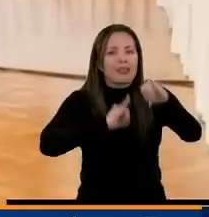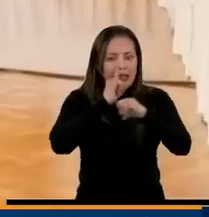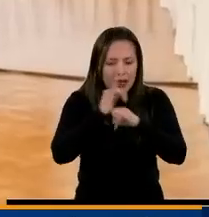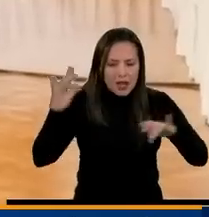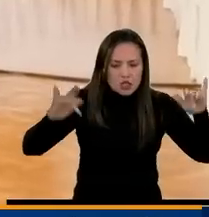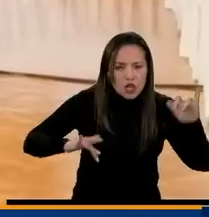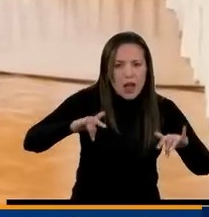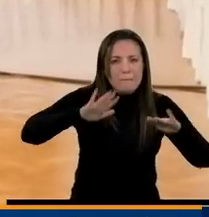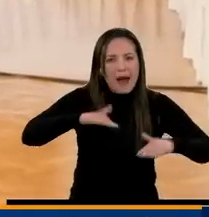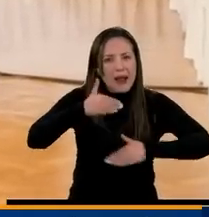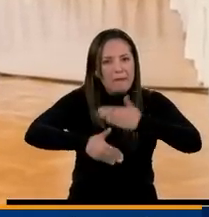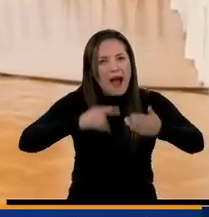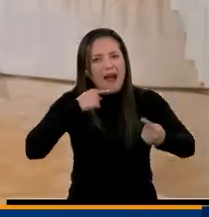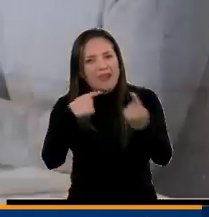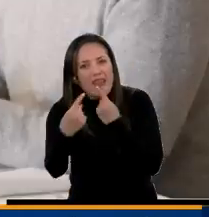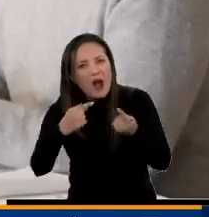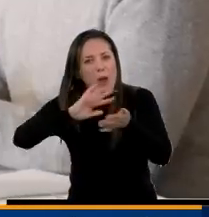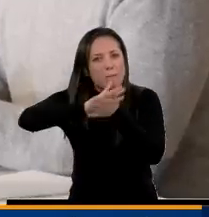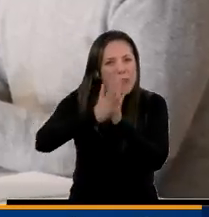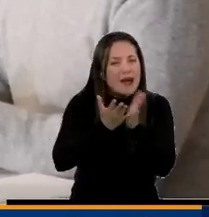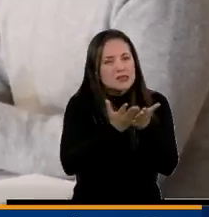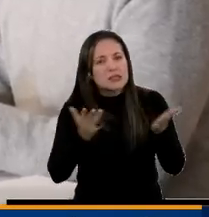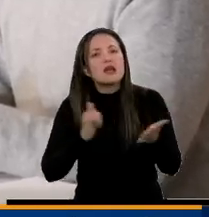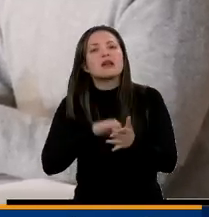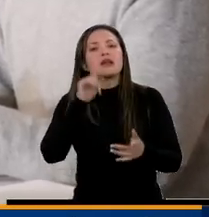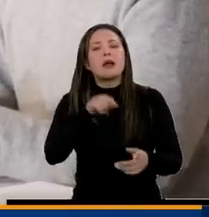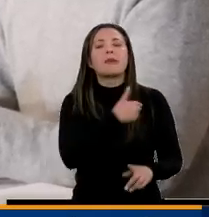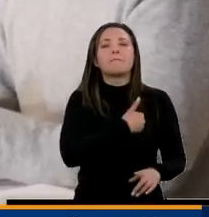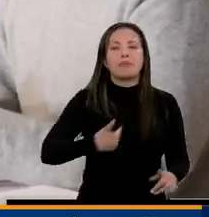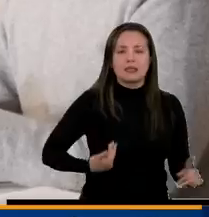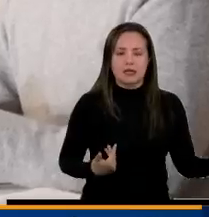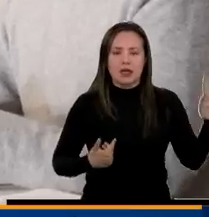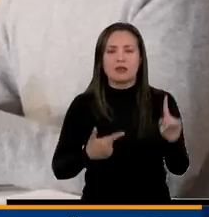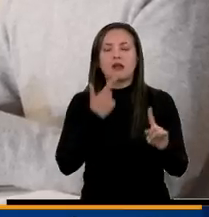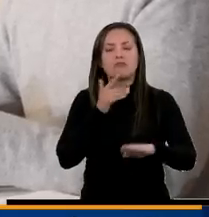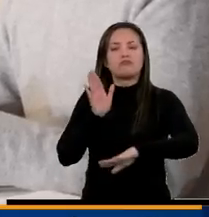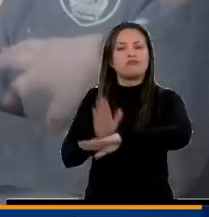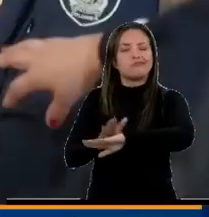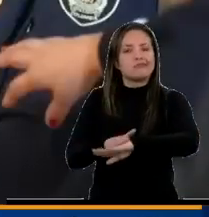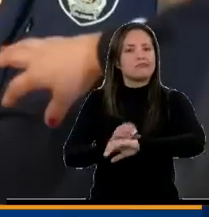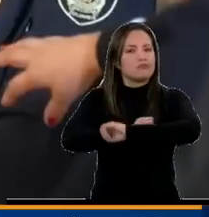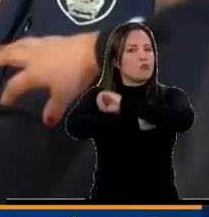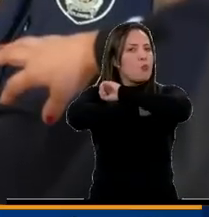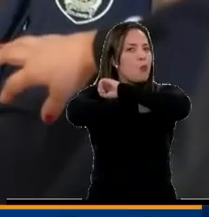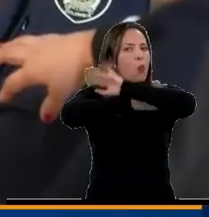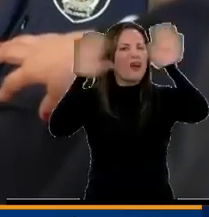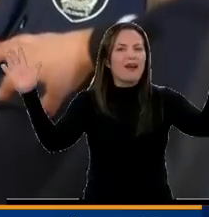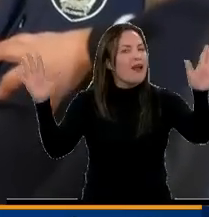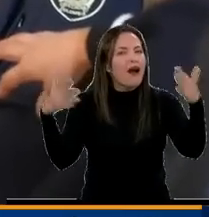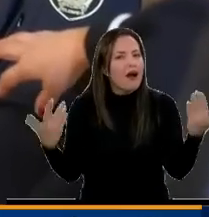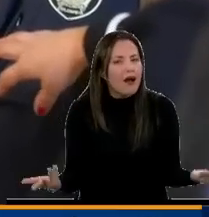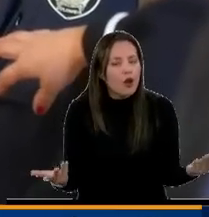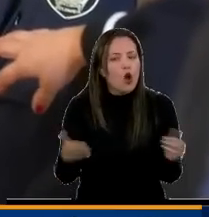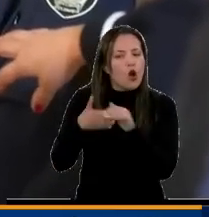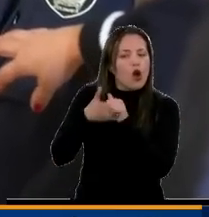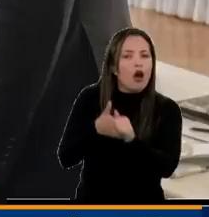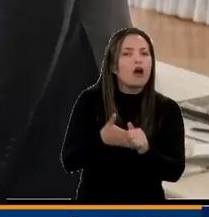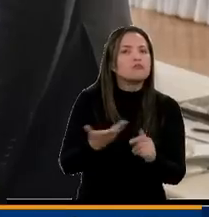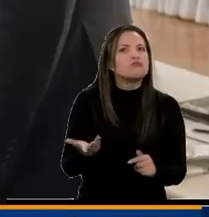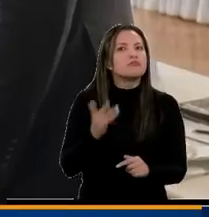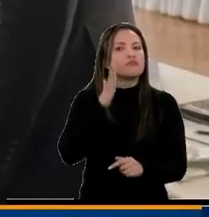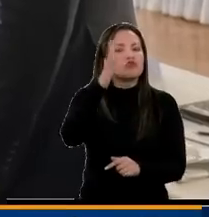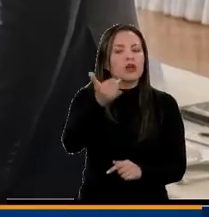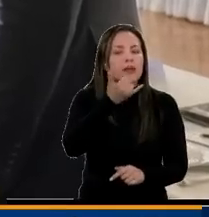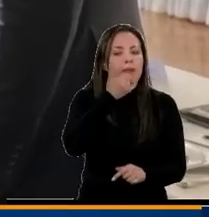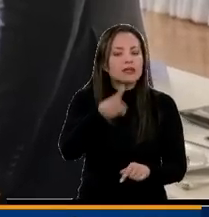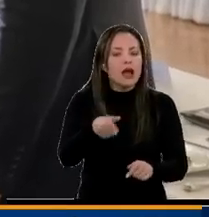el proceso y con la delegación. El presidente de la República ha dado instrucciones muy claras sobre el futuro del proceso